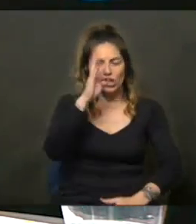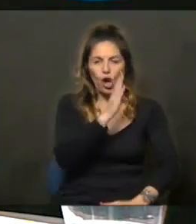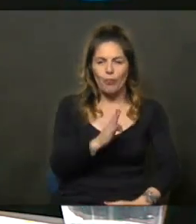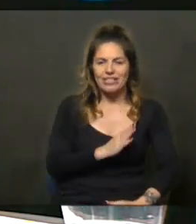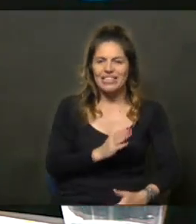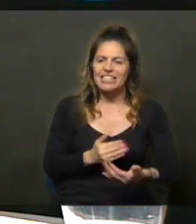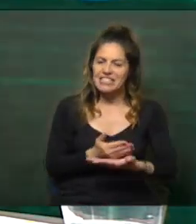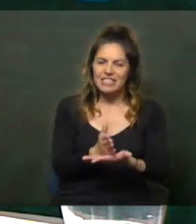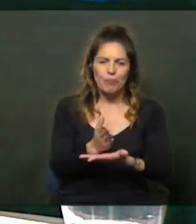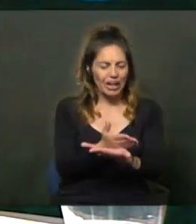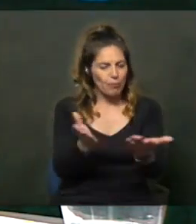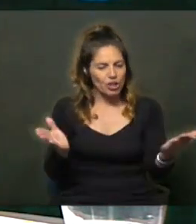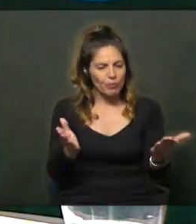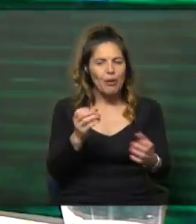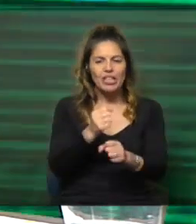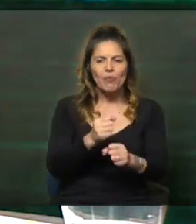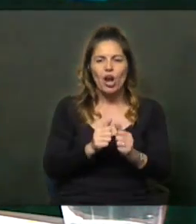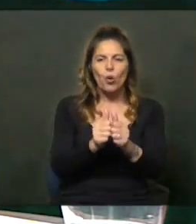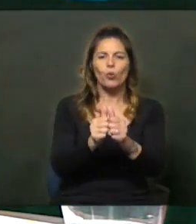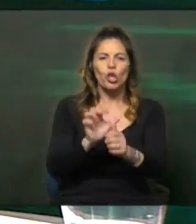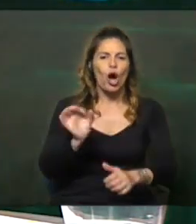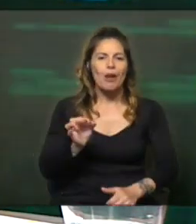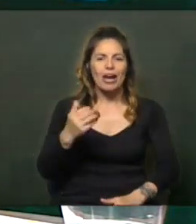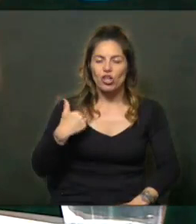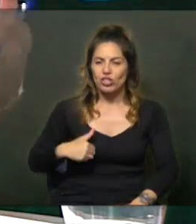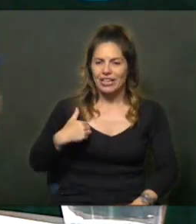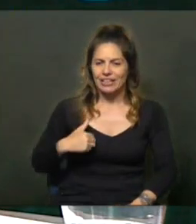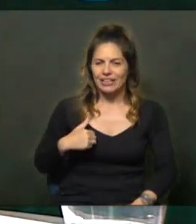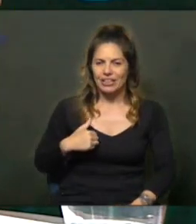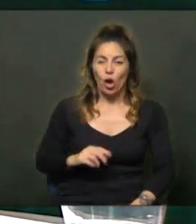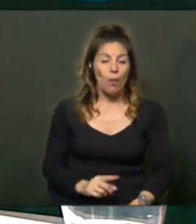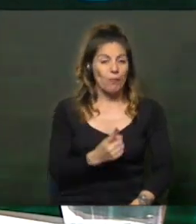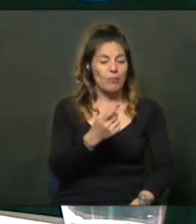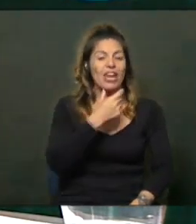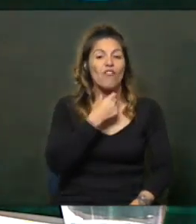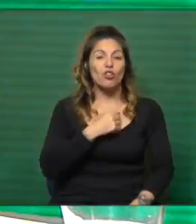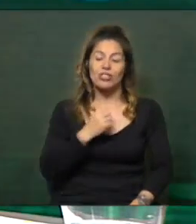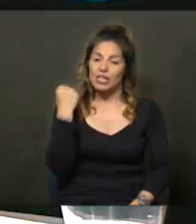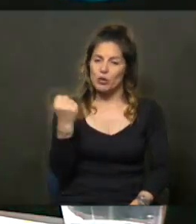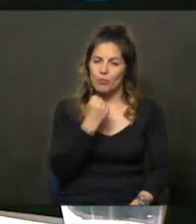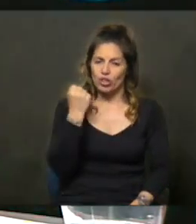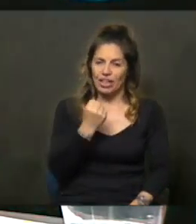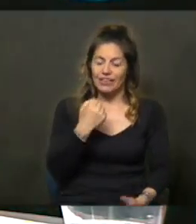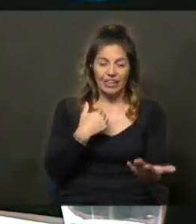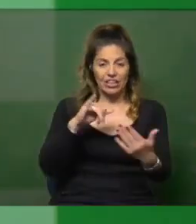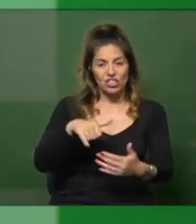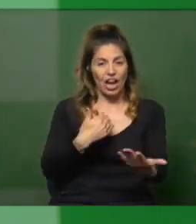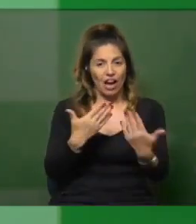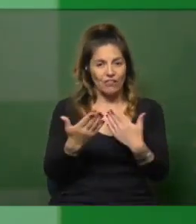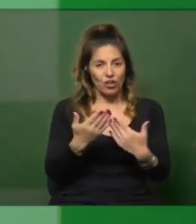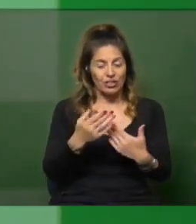disponible para trabajar junto a nuestros hermanos argentinos este Bueno una primera voz muy importante que ya se pronunció al respecto cuenta que no lo